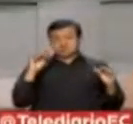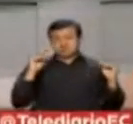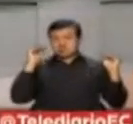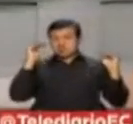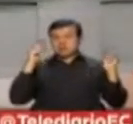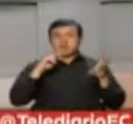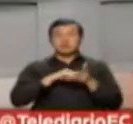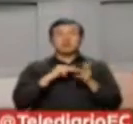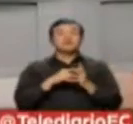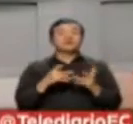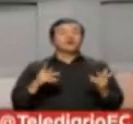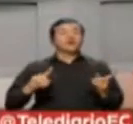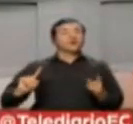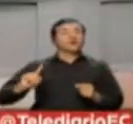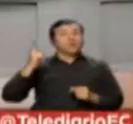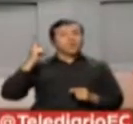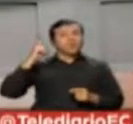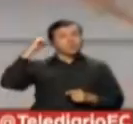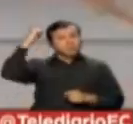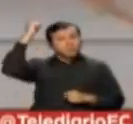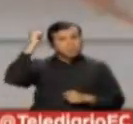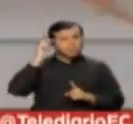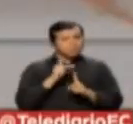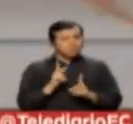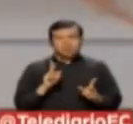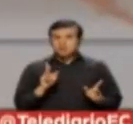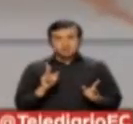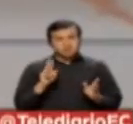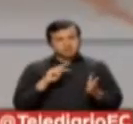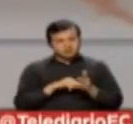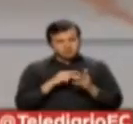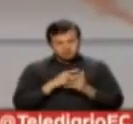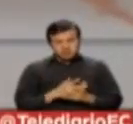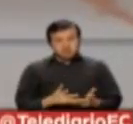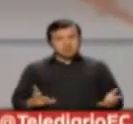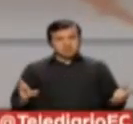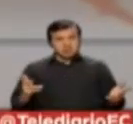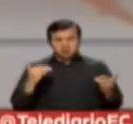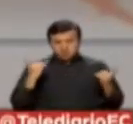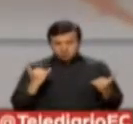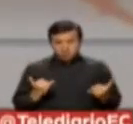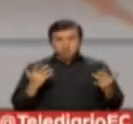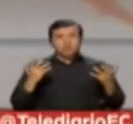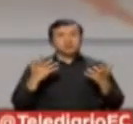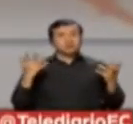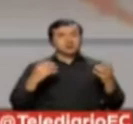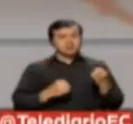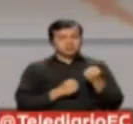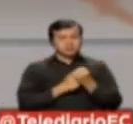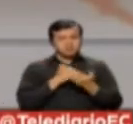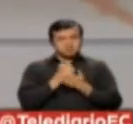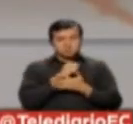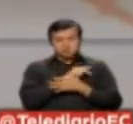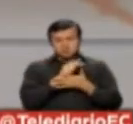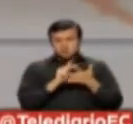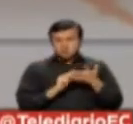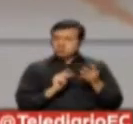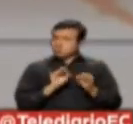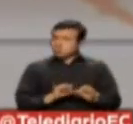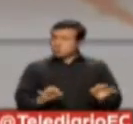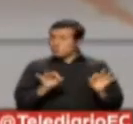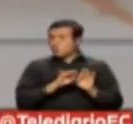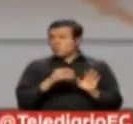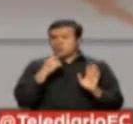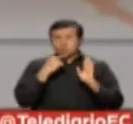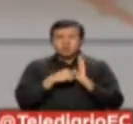es un tema solamente de derechos esto significa que en este año queremos fortalecer algunos aspectos importantísimos por